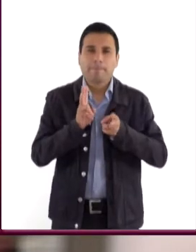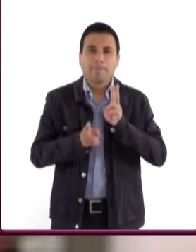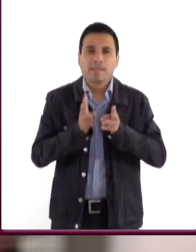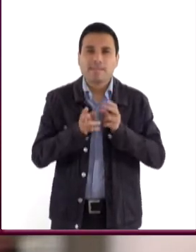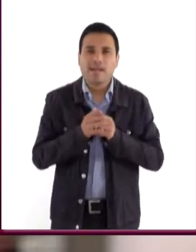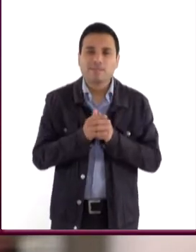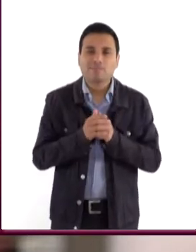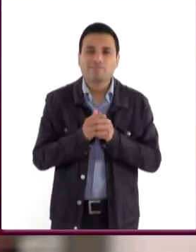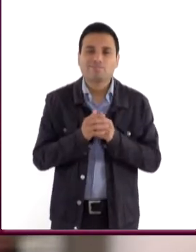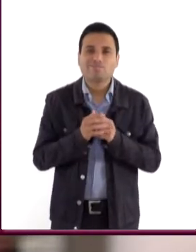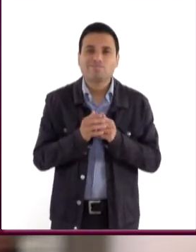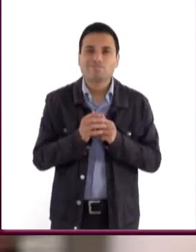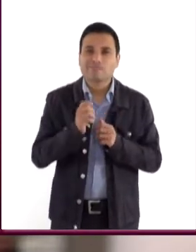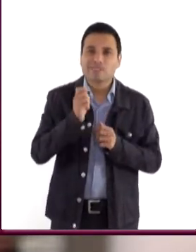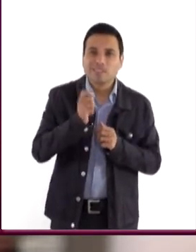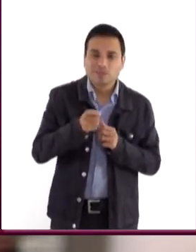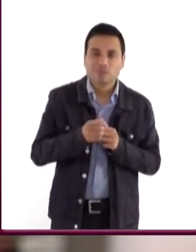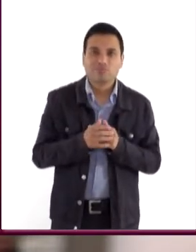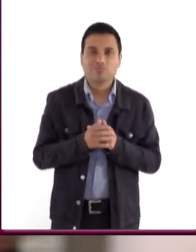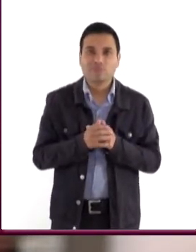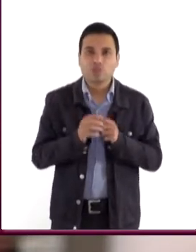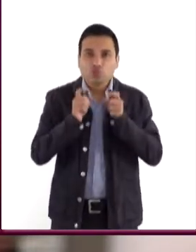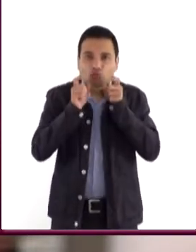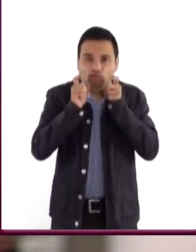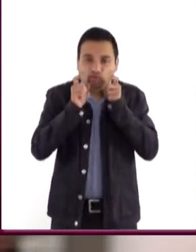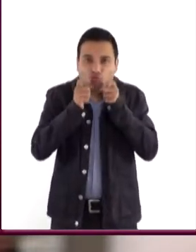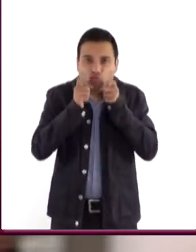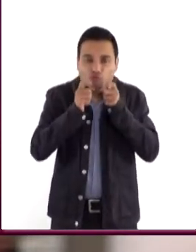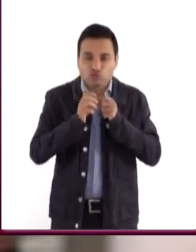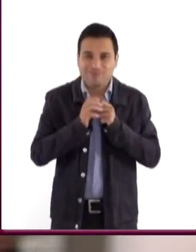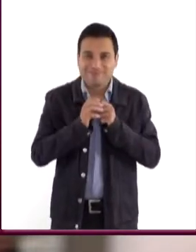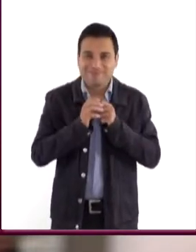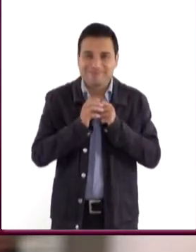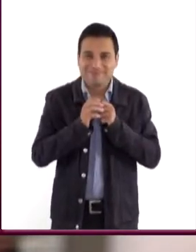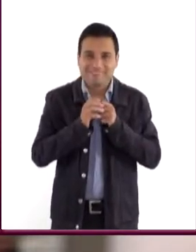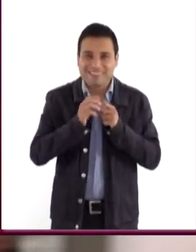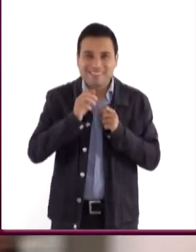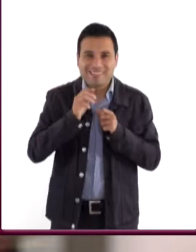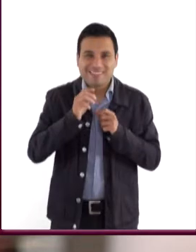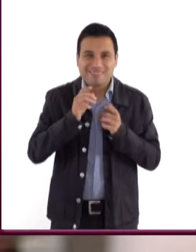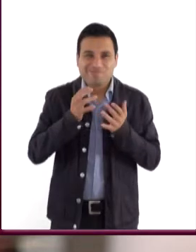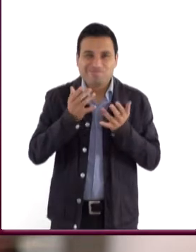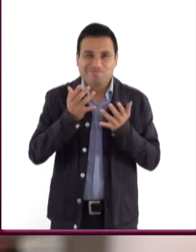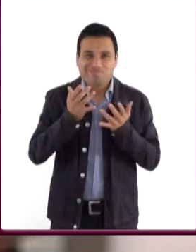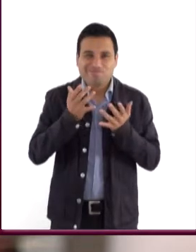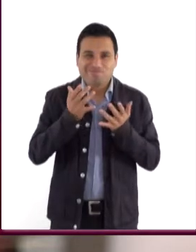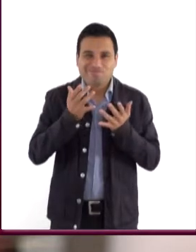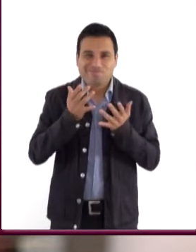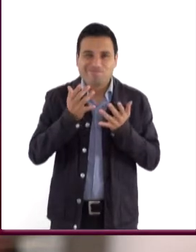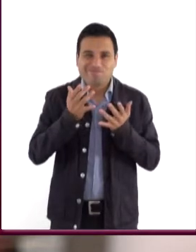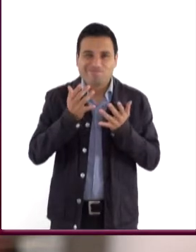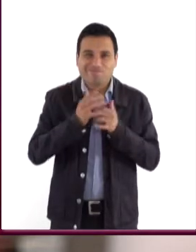gustaría también conocer un poco más acerca de un escarabajo muy particular, que es el escarabajo